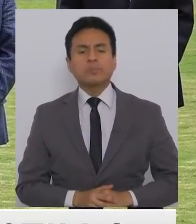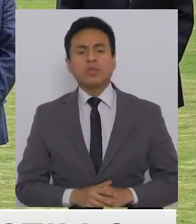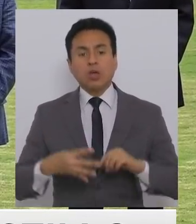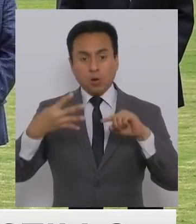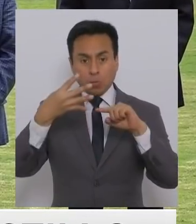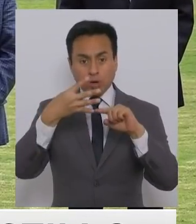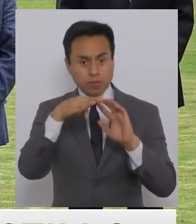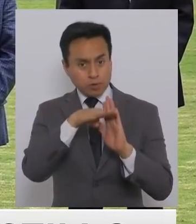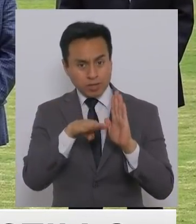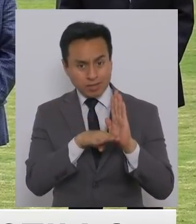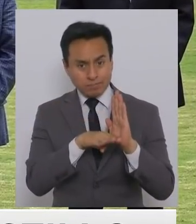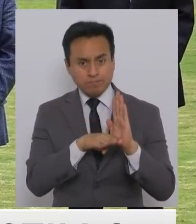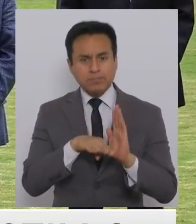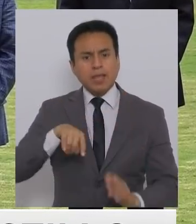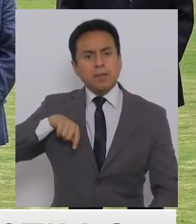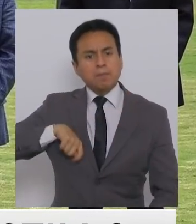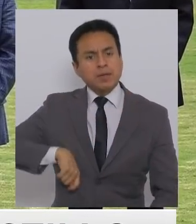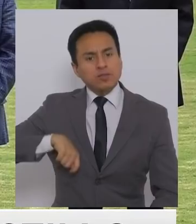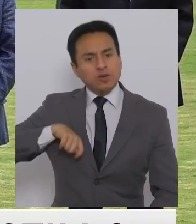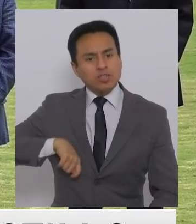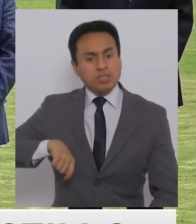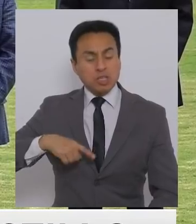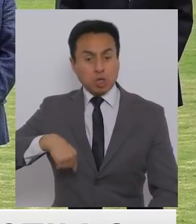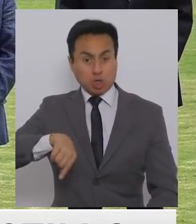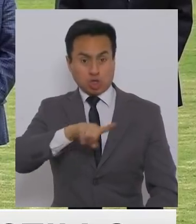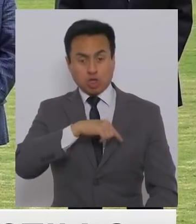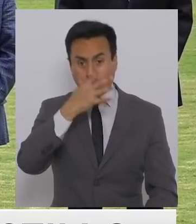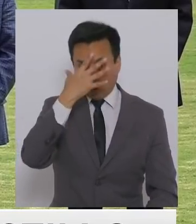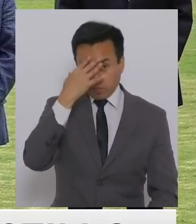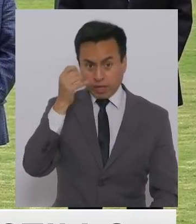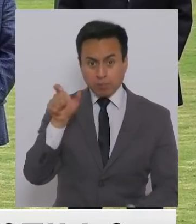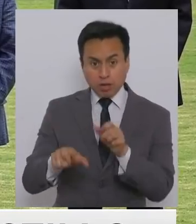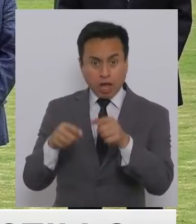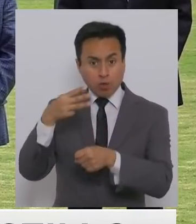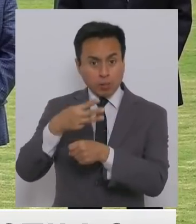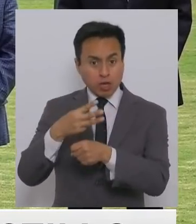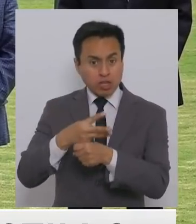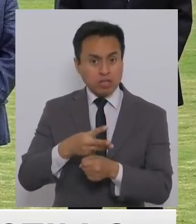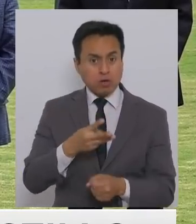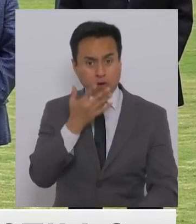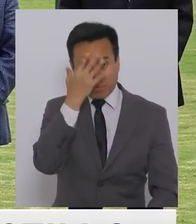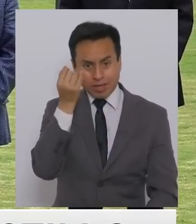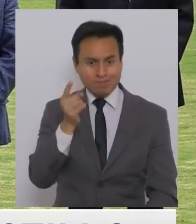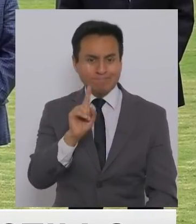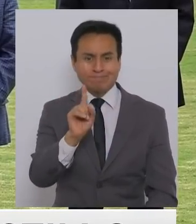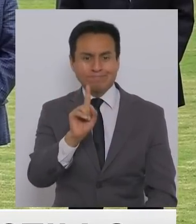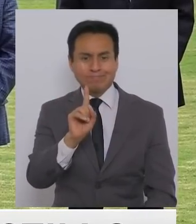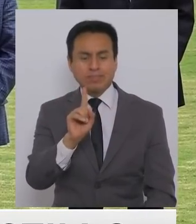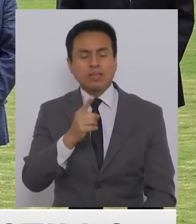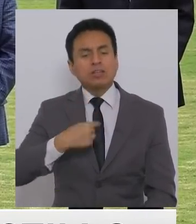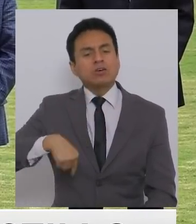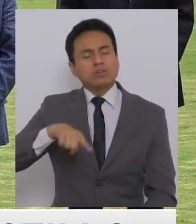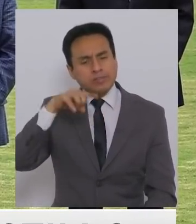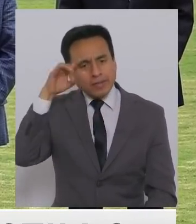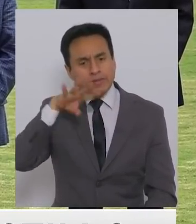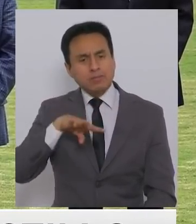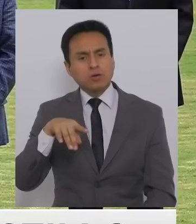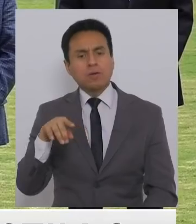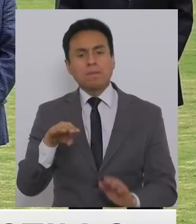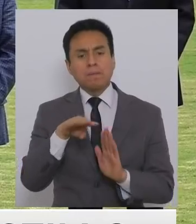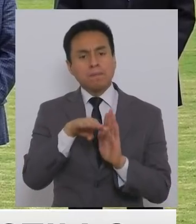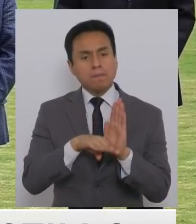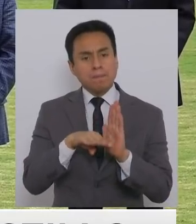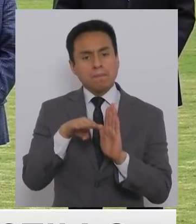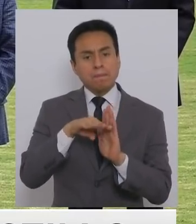prioridad, las pensiones. No nos hemos olvidado de nuestros adultos mayores. Sabemos que la primera etapa ya la